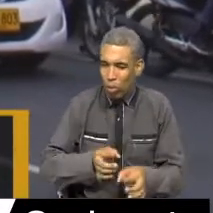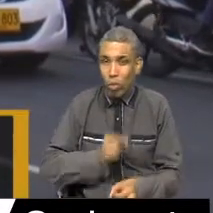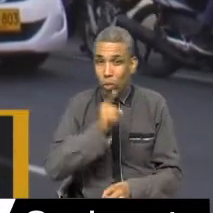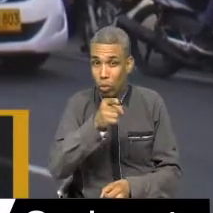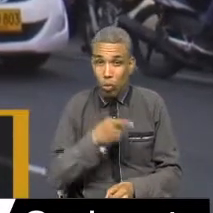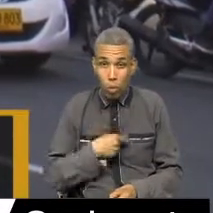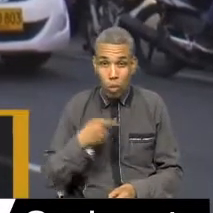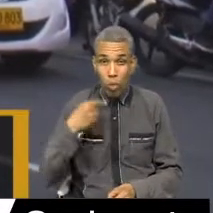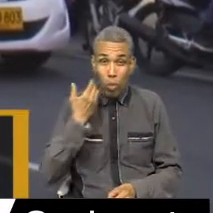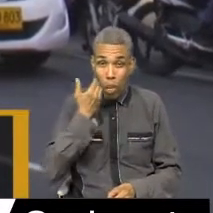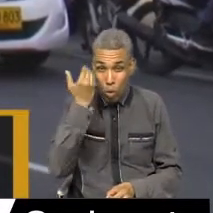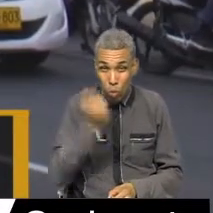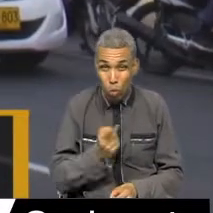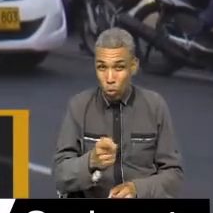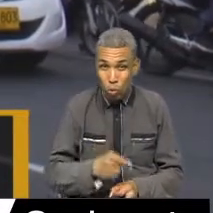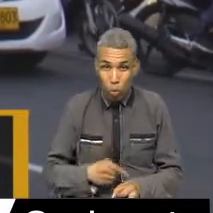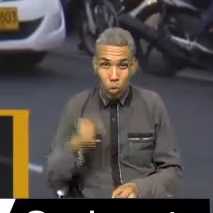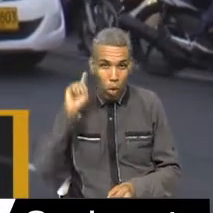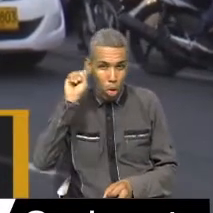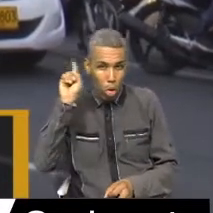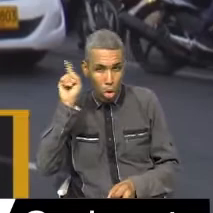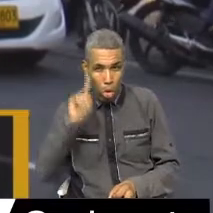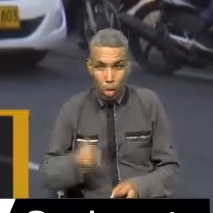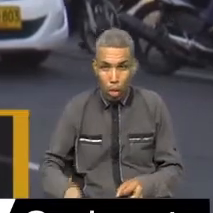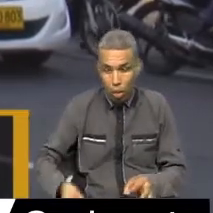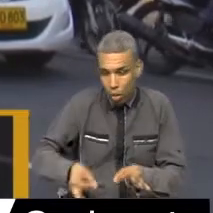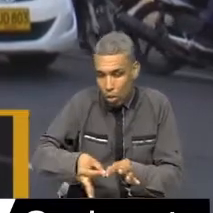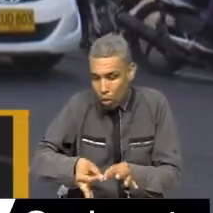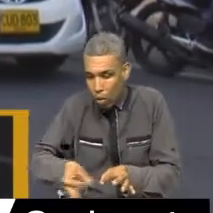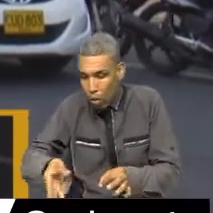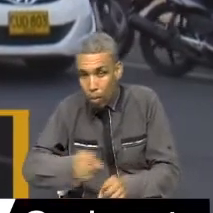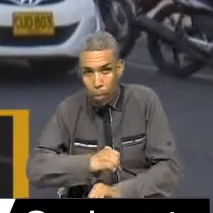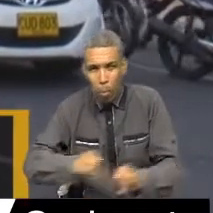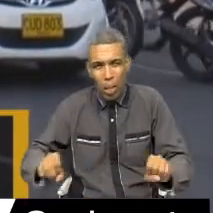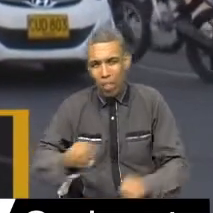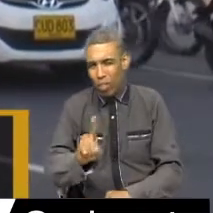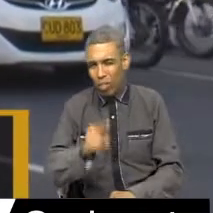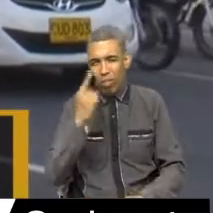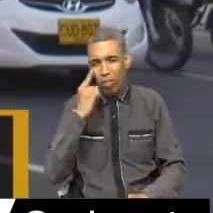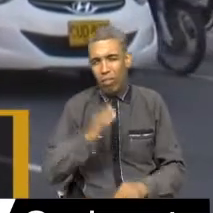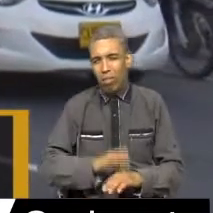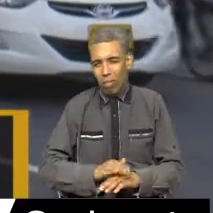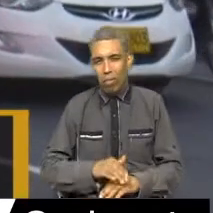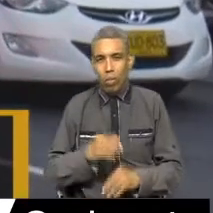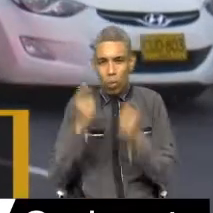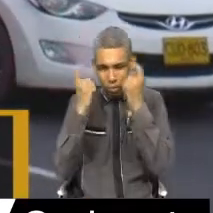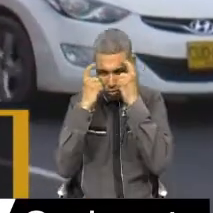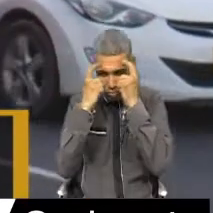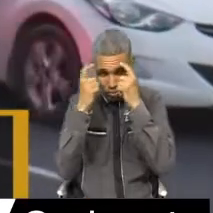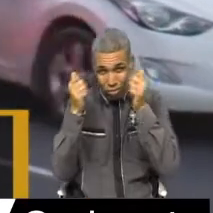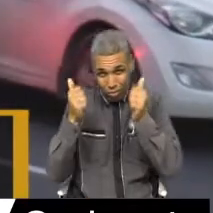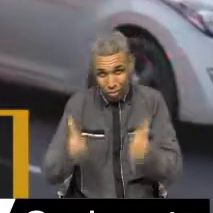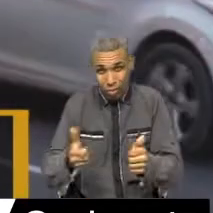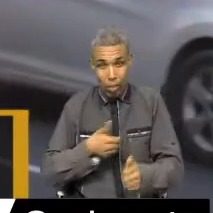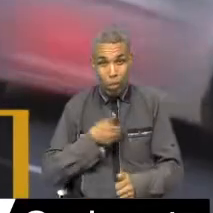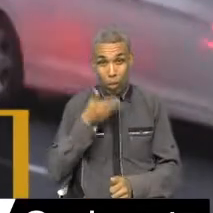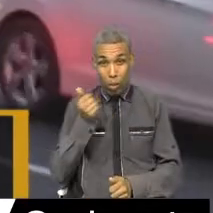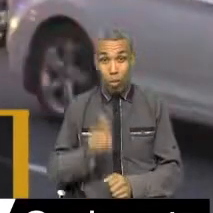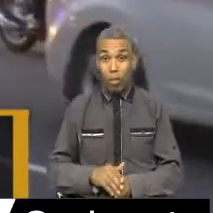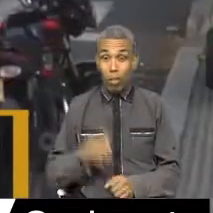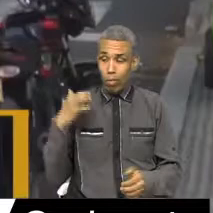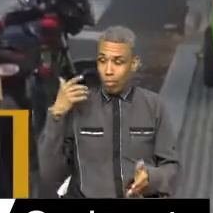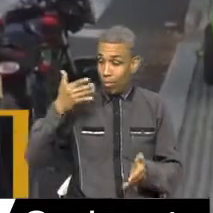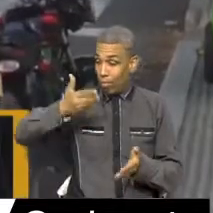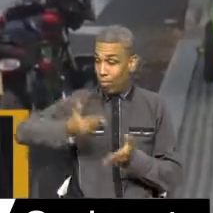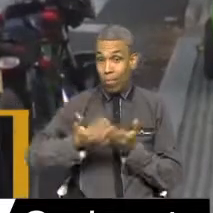mezclemos el licor con estos juegos pirotécnicos con esta campaña. Queremos resaltar de que a la fecha hoy no llevamos ni un